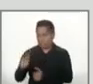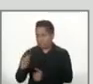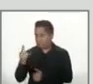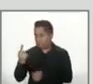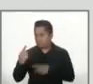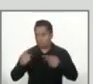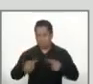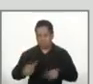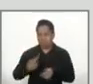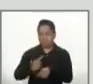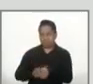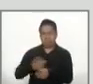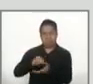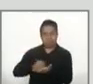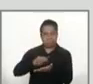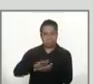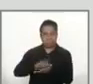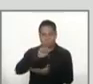691 casos confirmados,